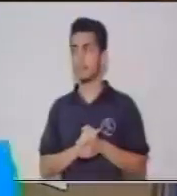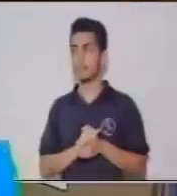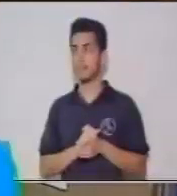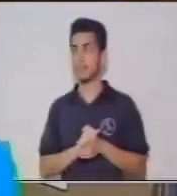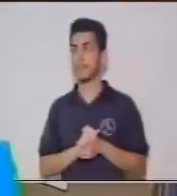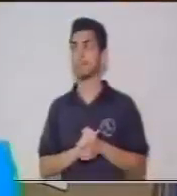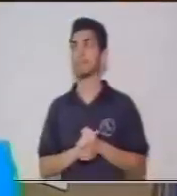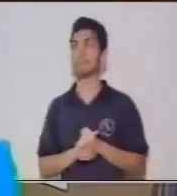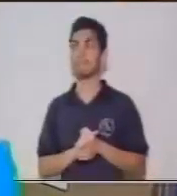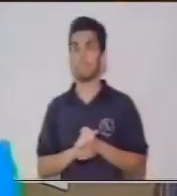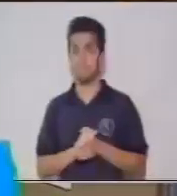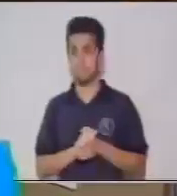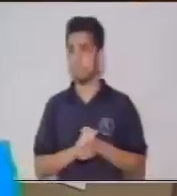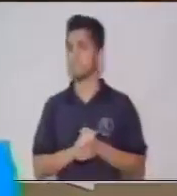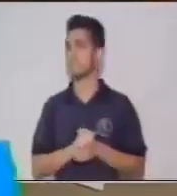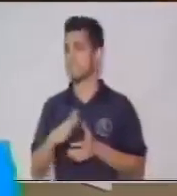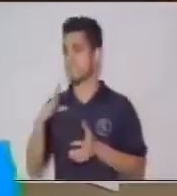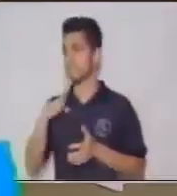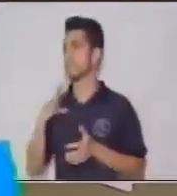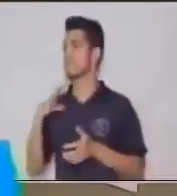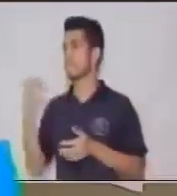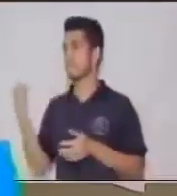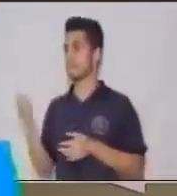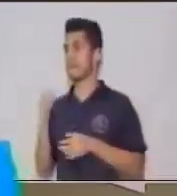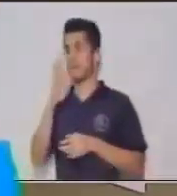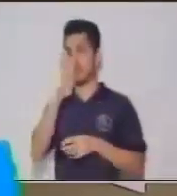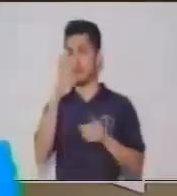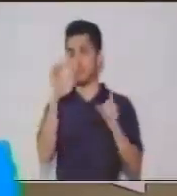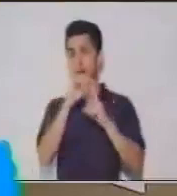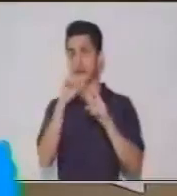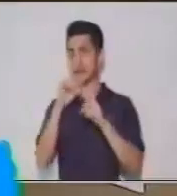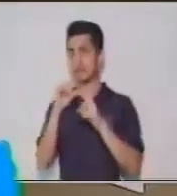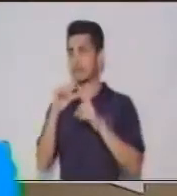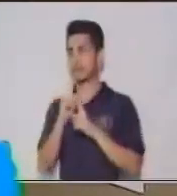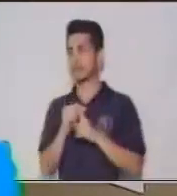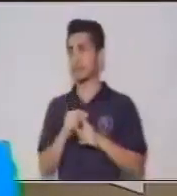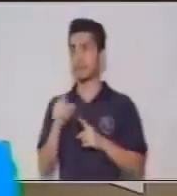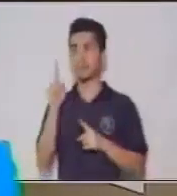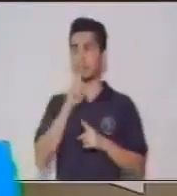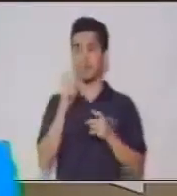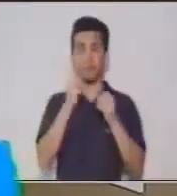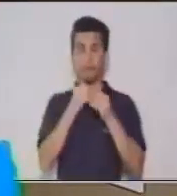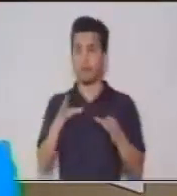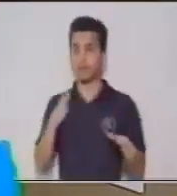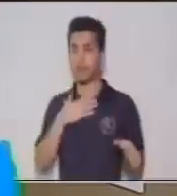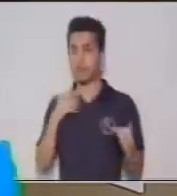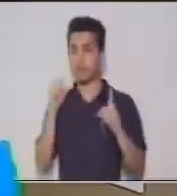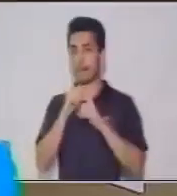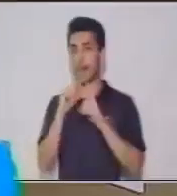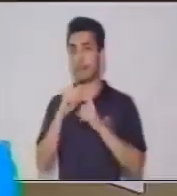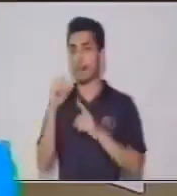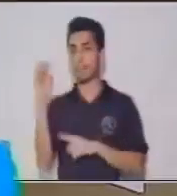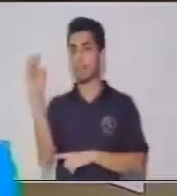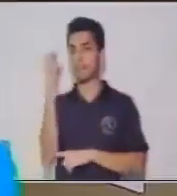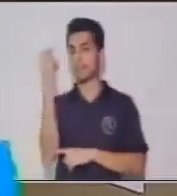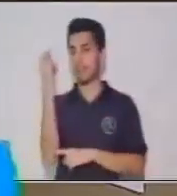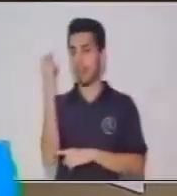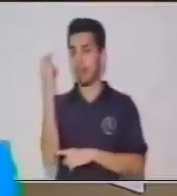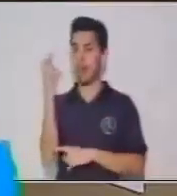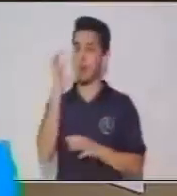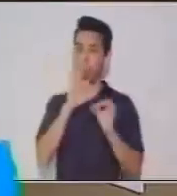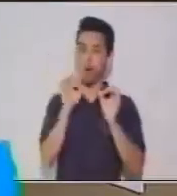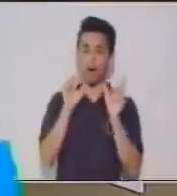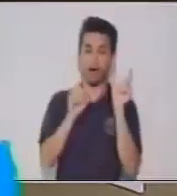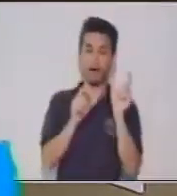Aquí encontré 4 palabras. No perdí mi palabra principal o la raíz de esta